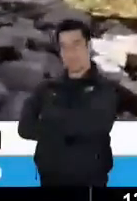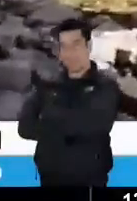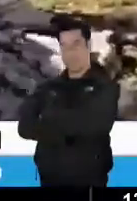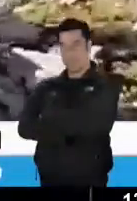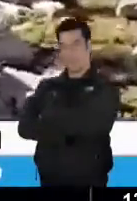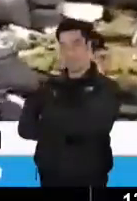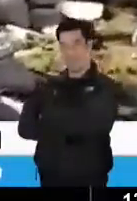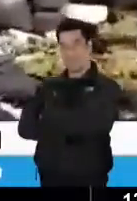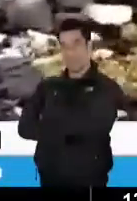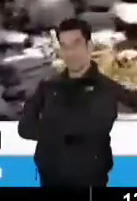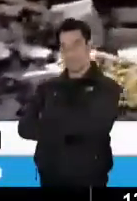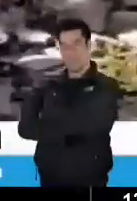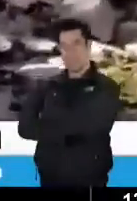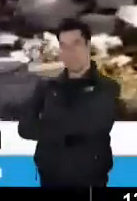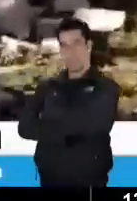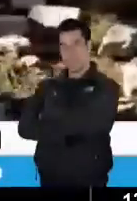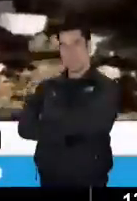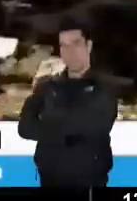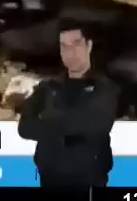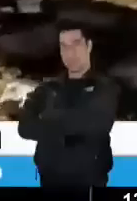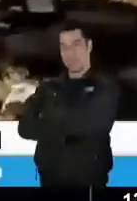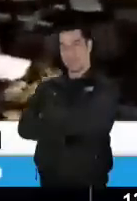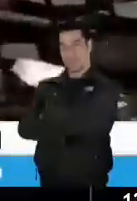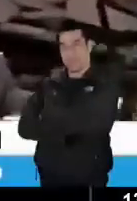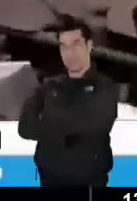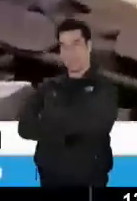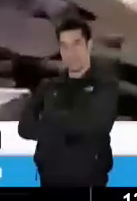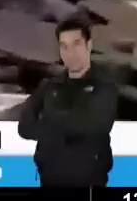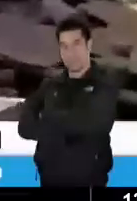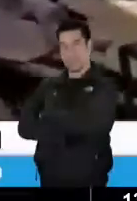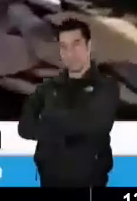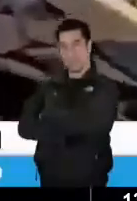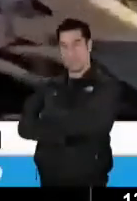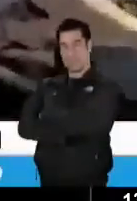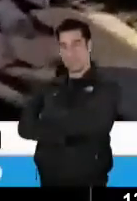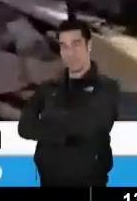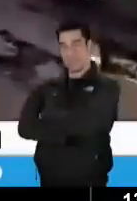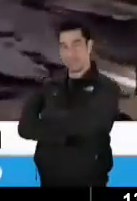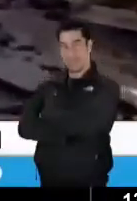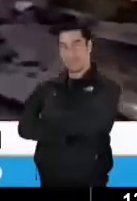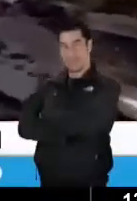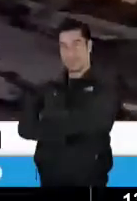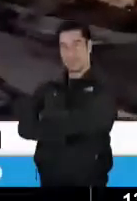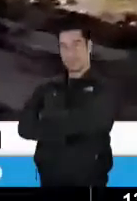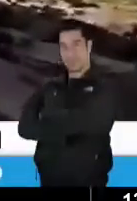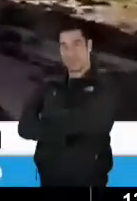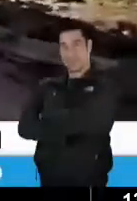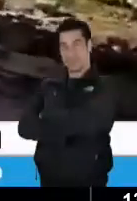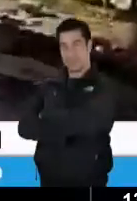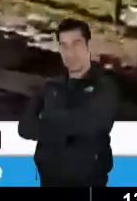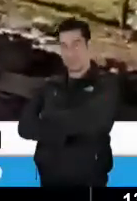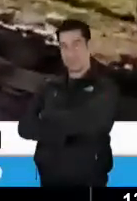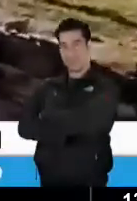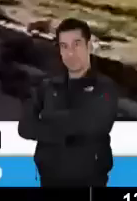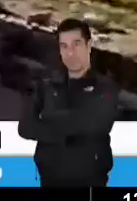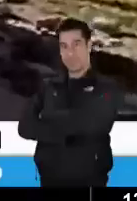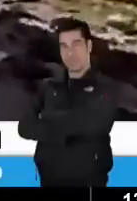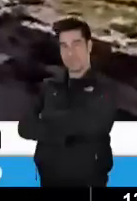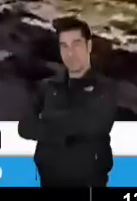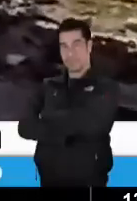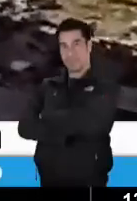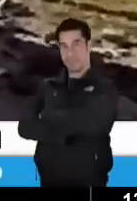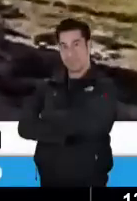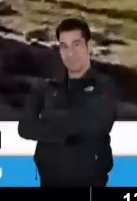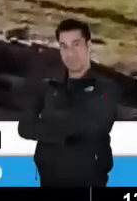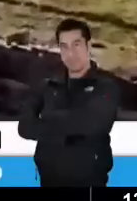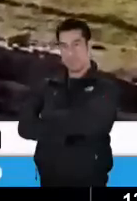por cierto, es una situación que nos movilizó también para hablar con la autoridad comunal. Queríamos saber si ellos habían intervenido este hecho.